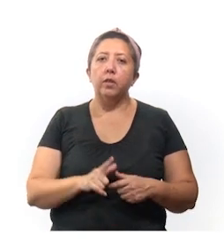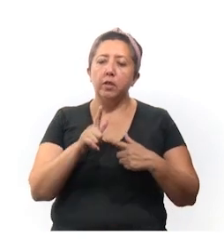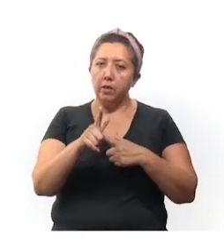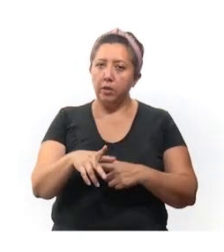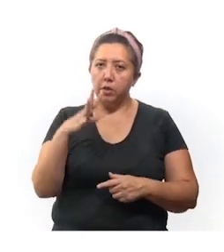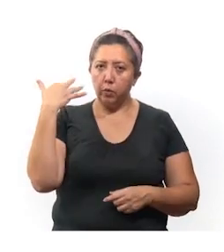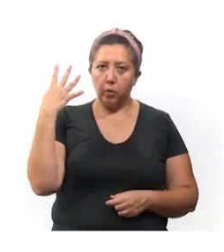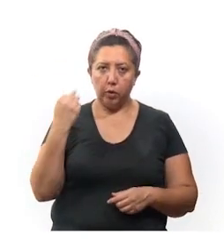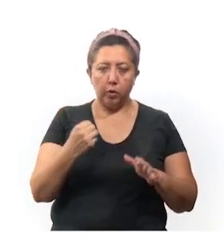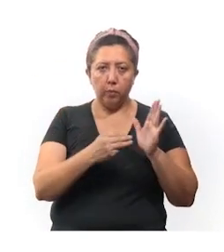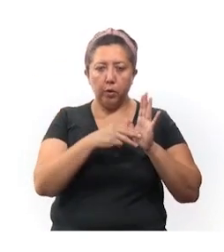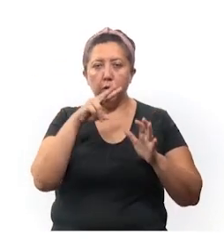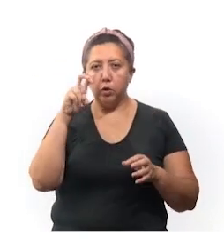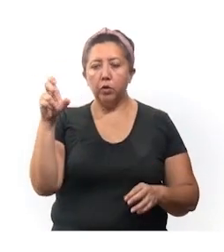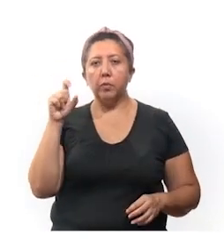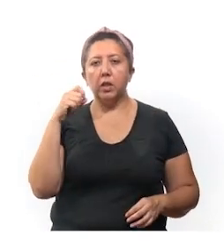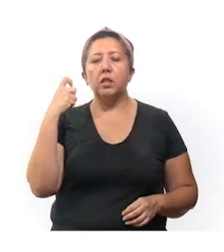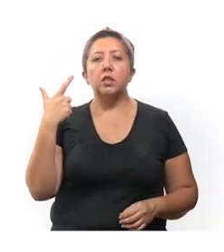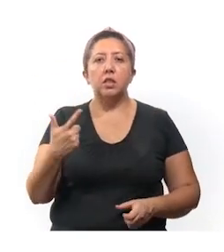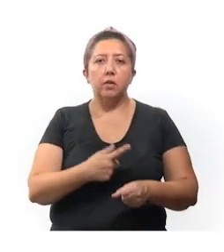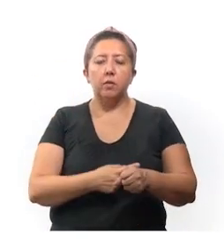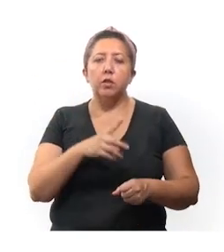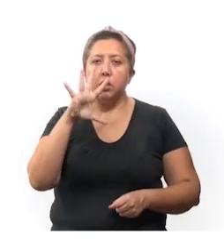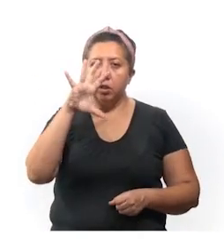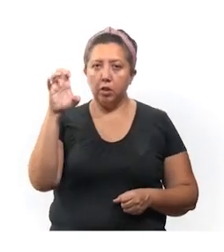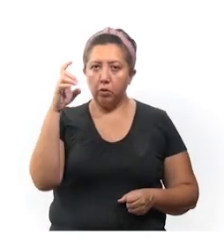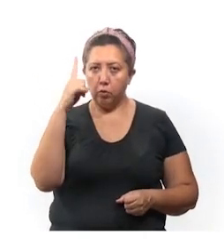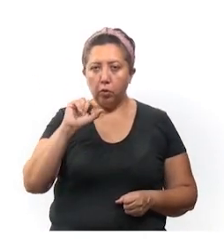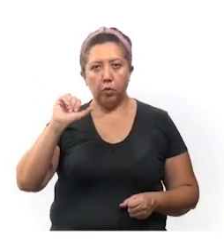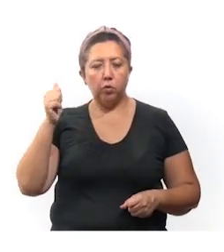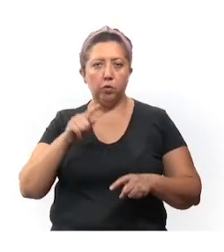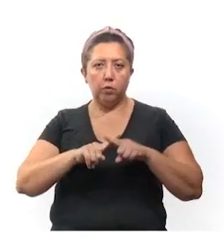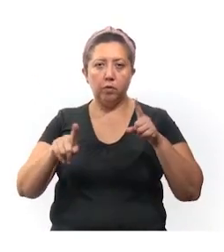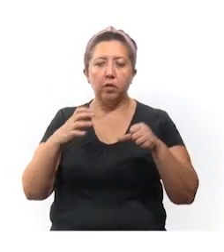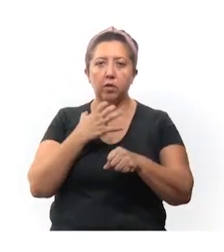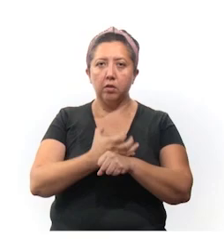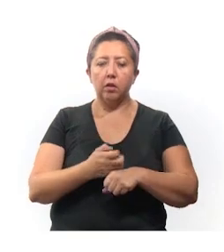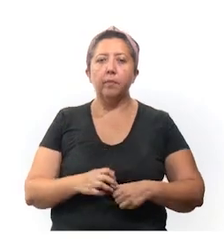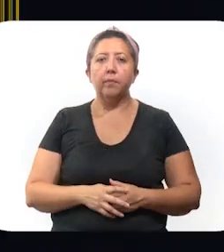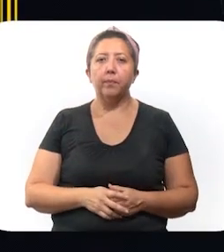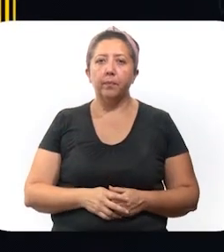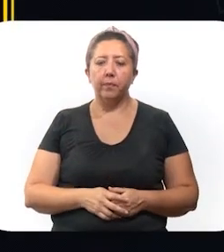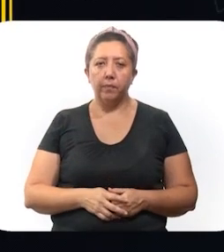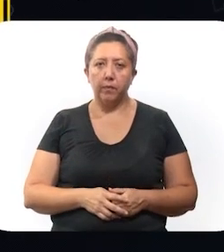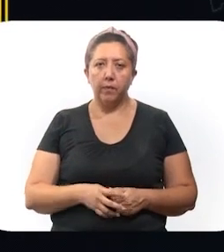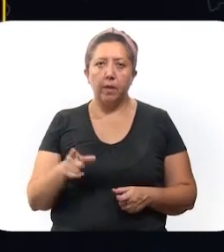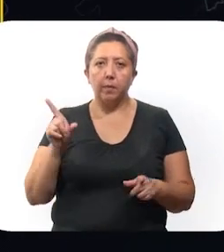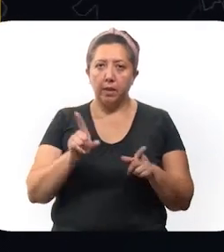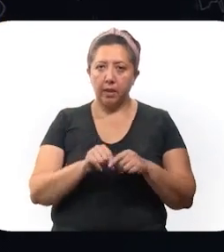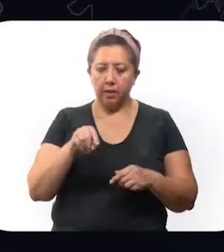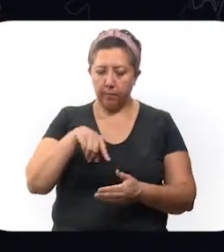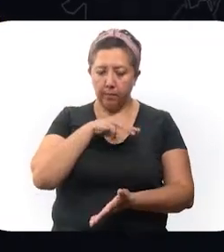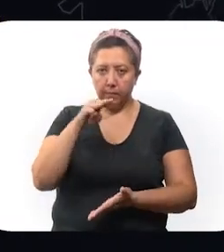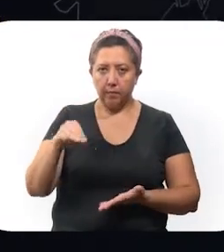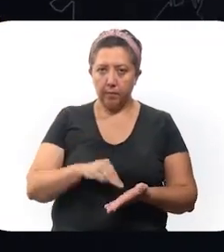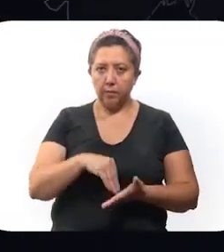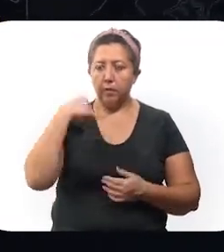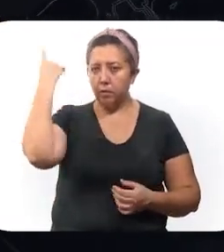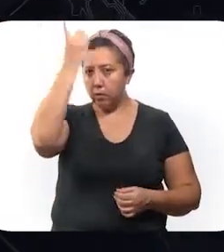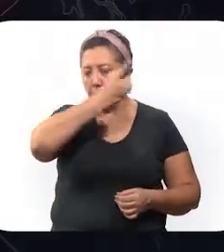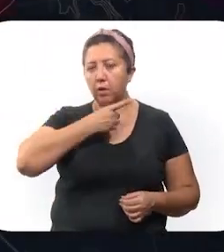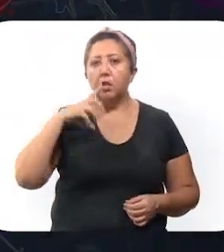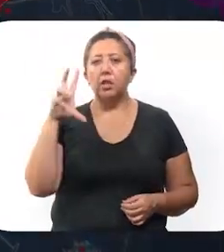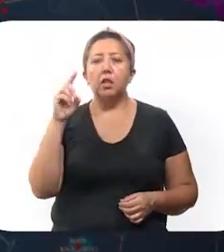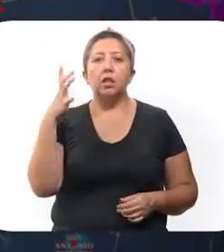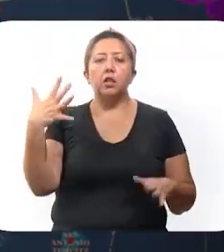los 59.227 casos positivos, 501 son de otro país u otro estado. Específicamente en Mérida se han